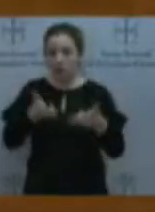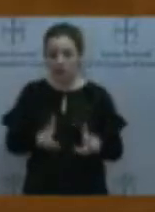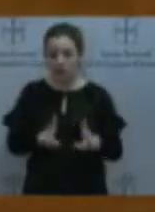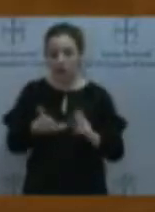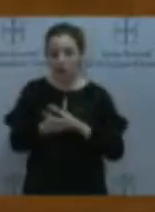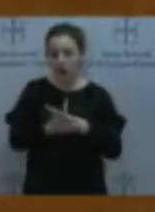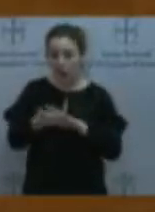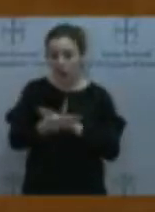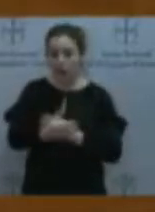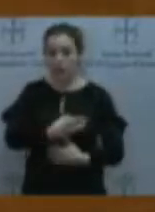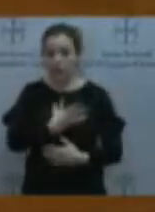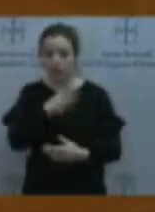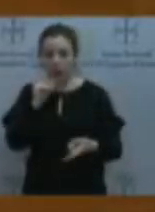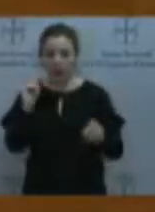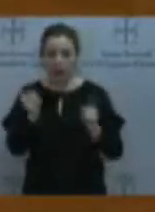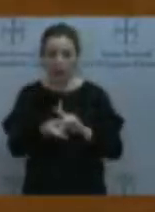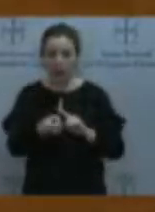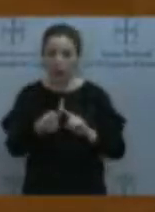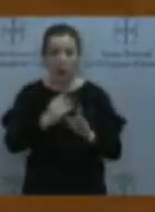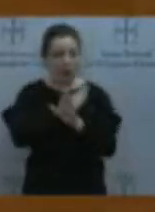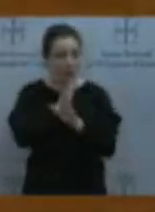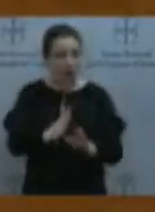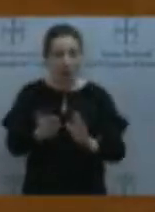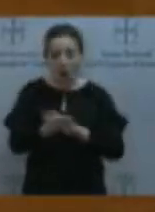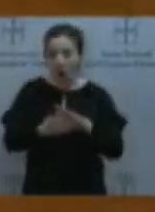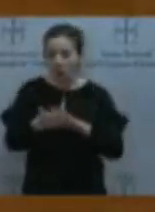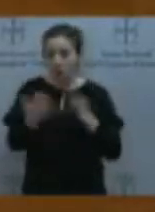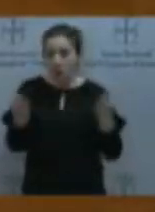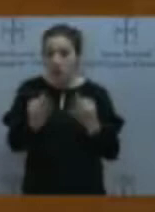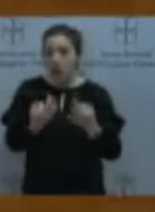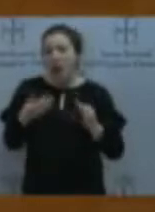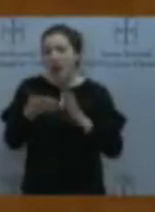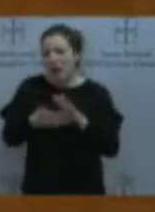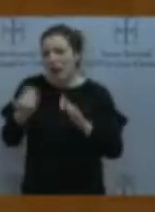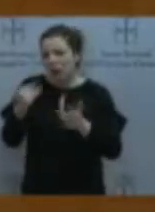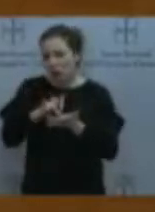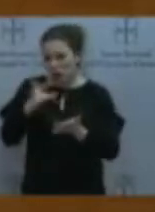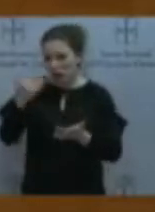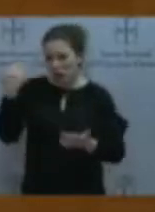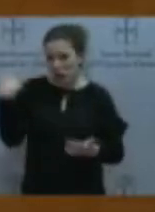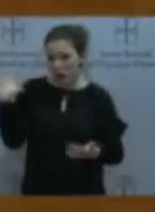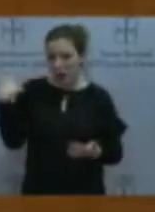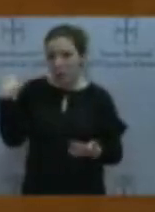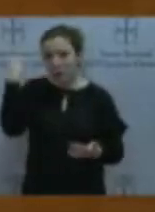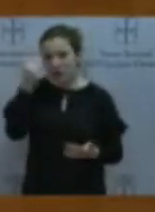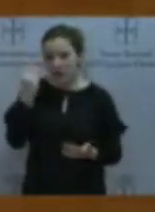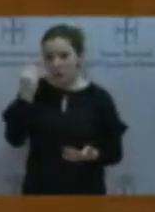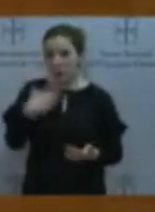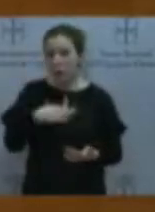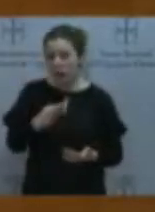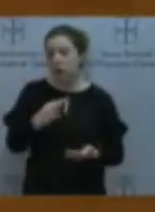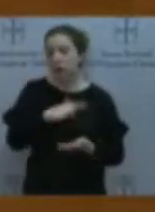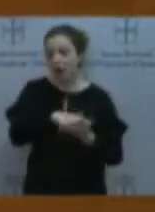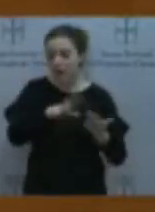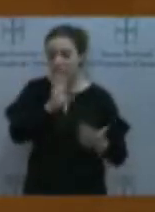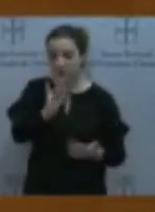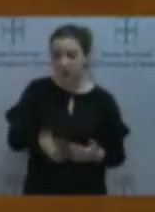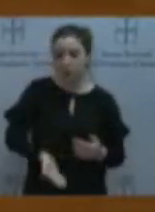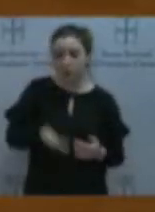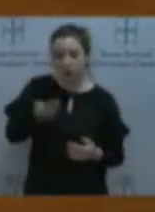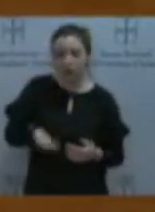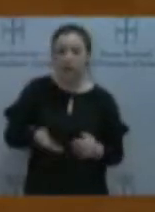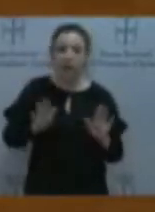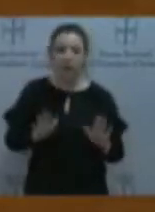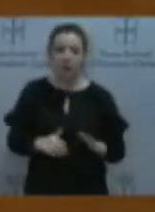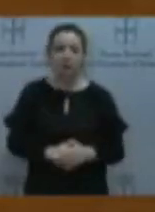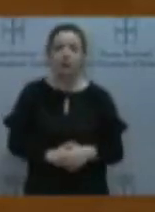sobre lo ya falado, creemos que nunca está de más falar sobre esto, ponerlo de relevancia, pero señoría, creemos que